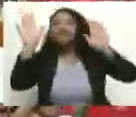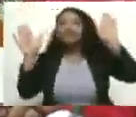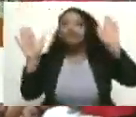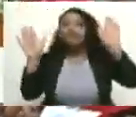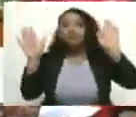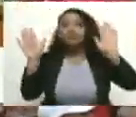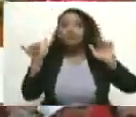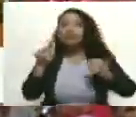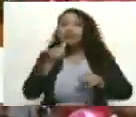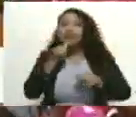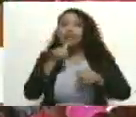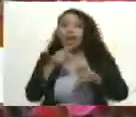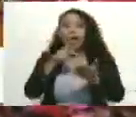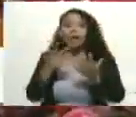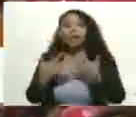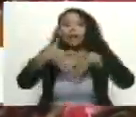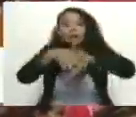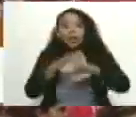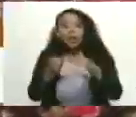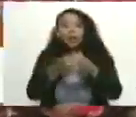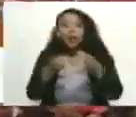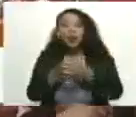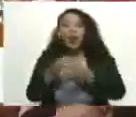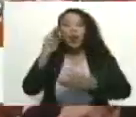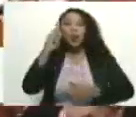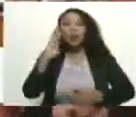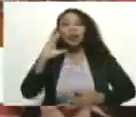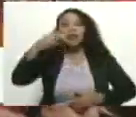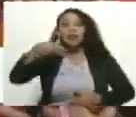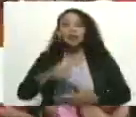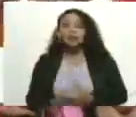los que forman parte de los equipos de las VCH.